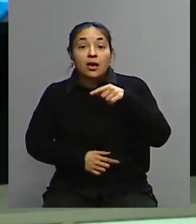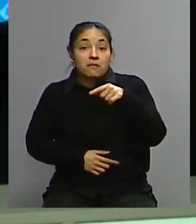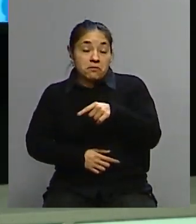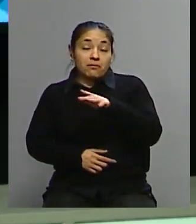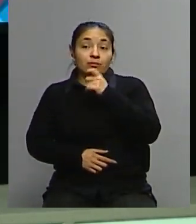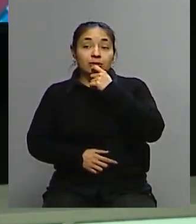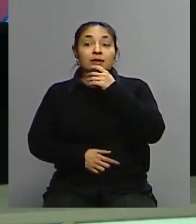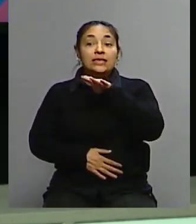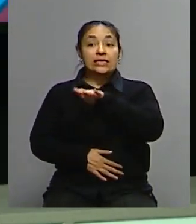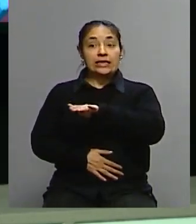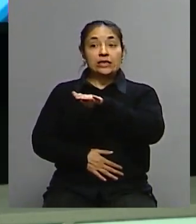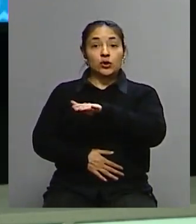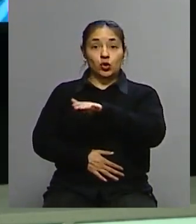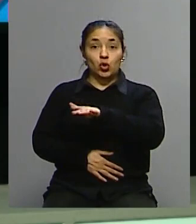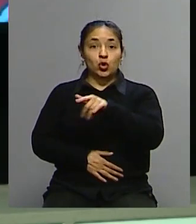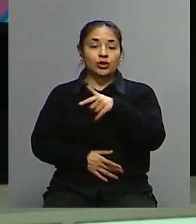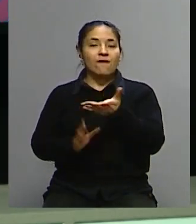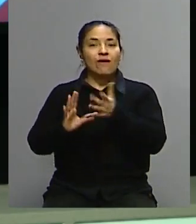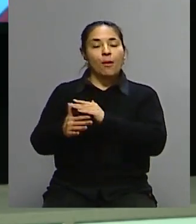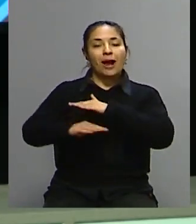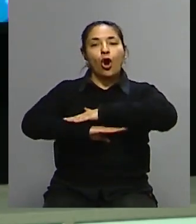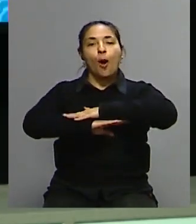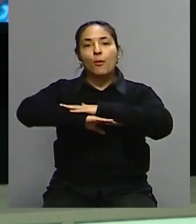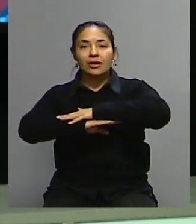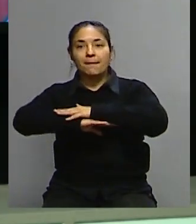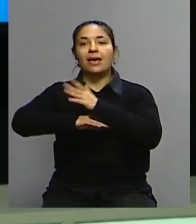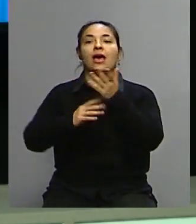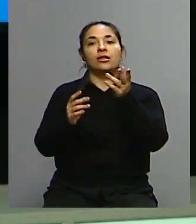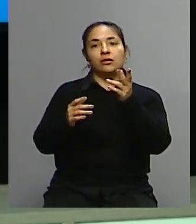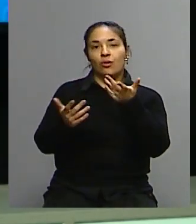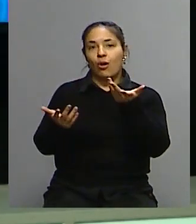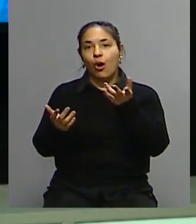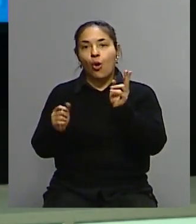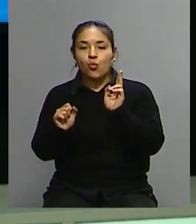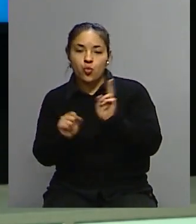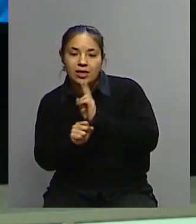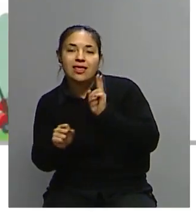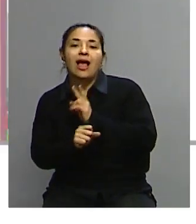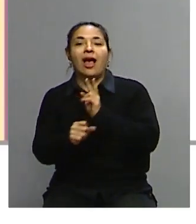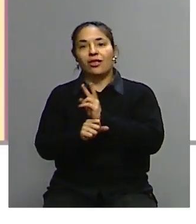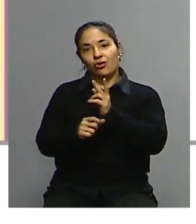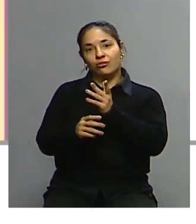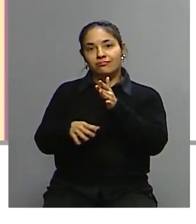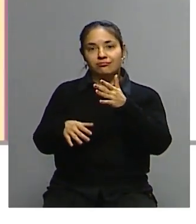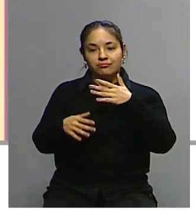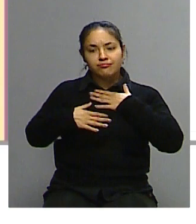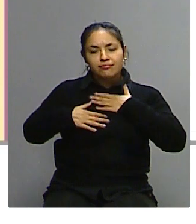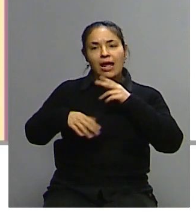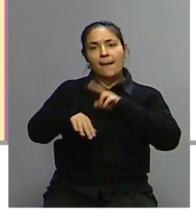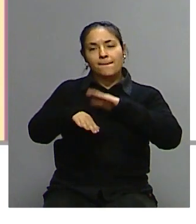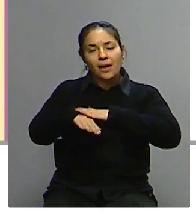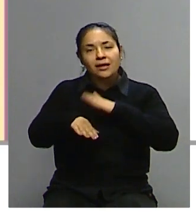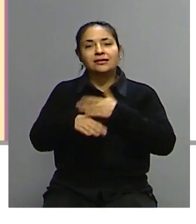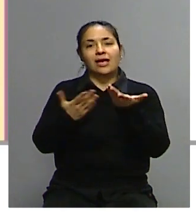aparte una conducta y una actitud de cuidado, de tutela, ¿sí? Porque bueno, se supone que adolecen o